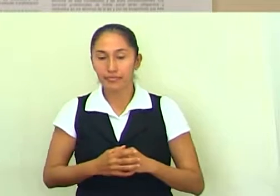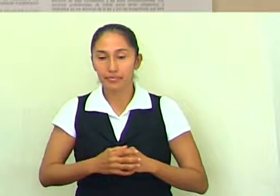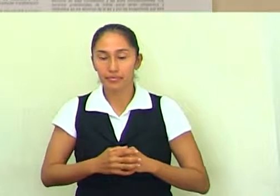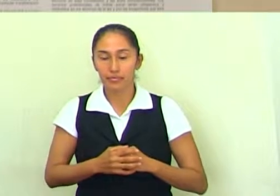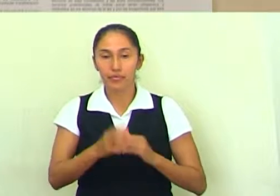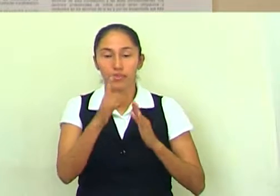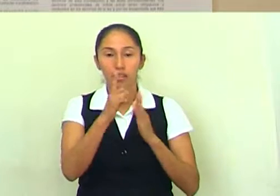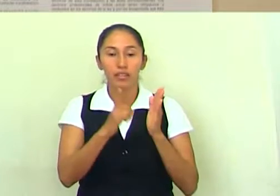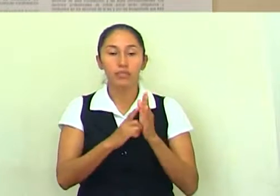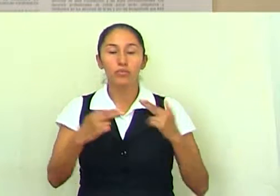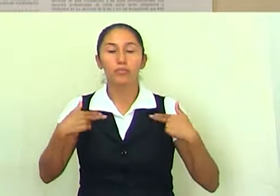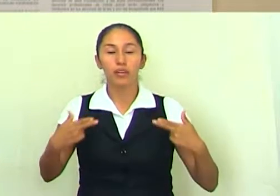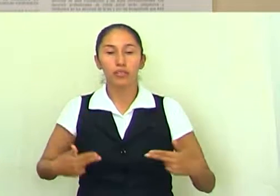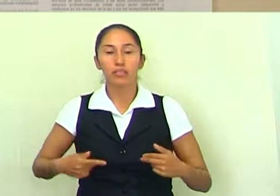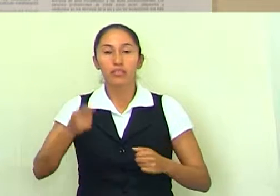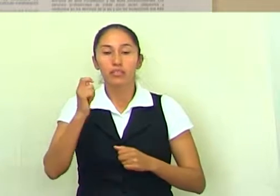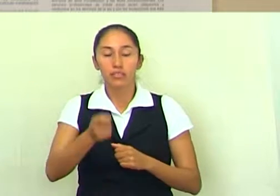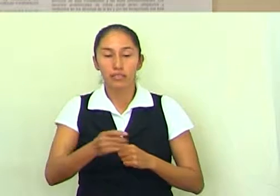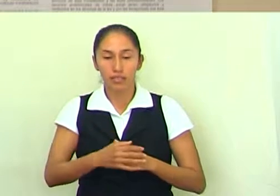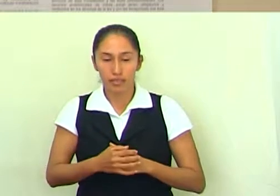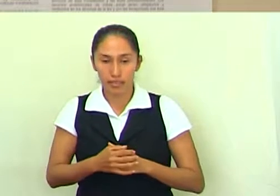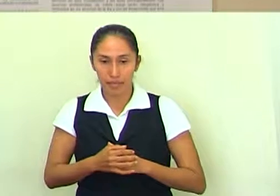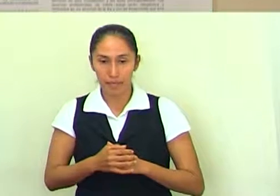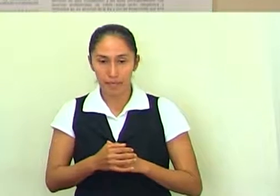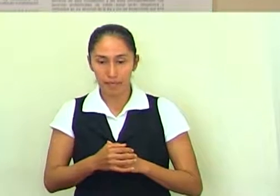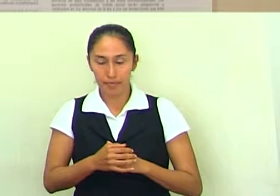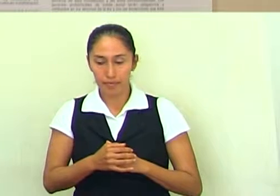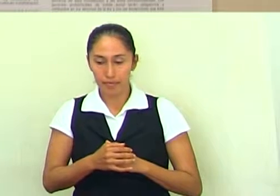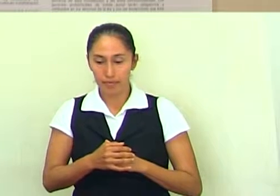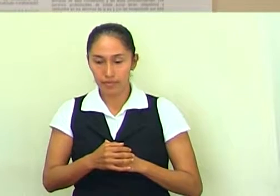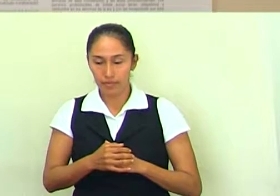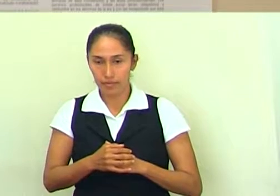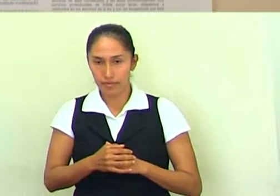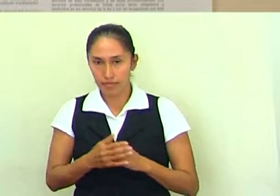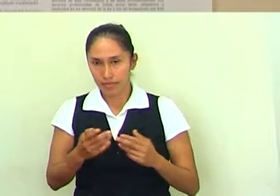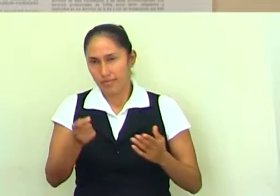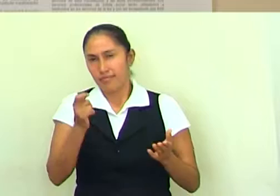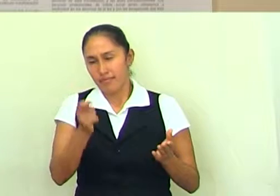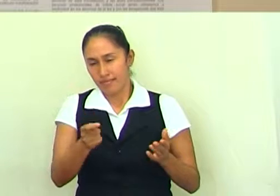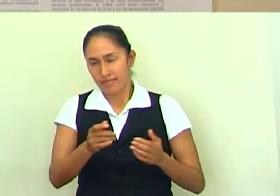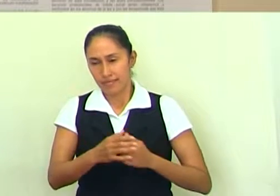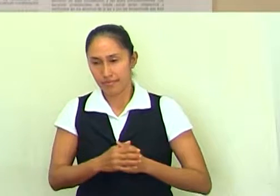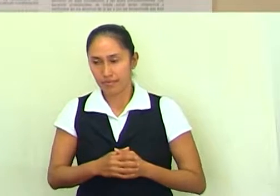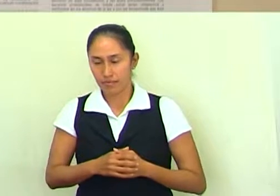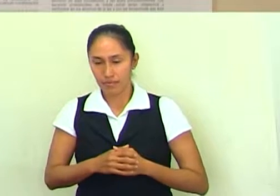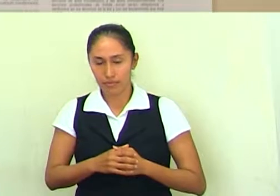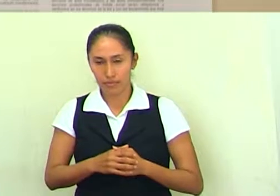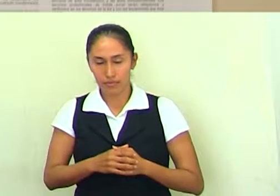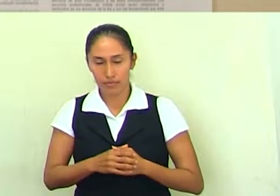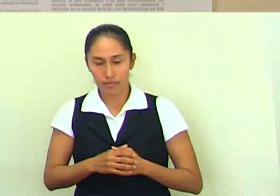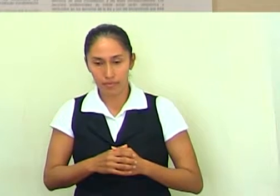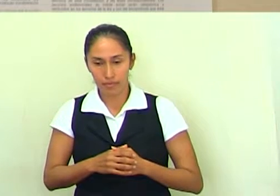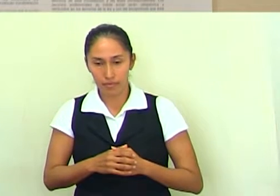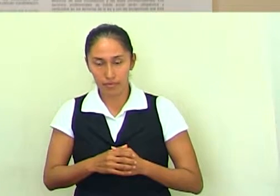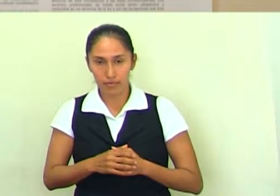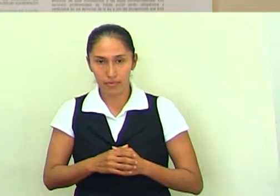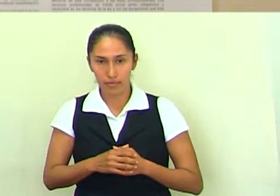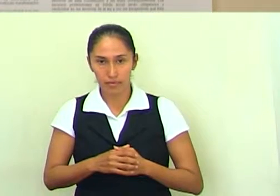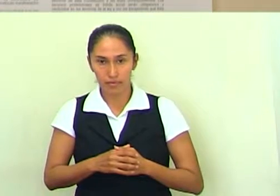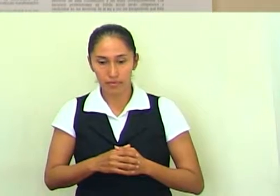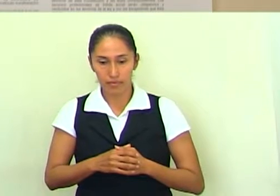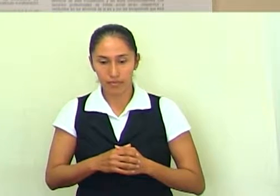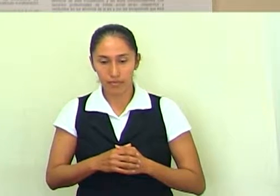un conjunto de prerrogativas. Y se preguntarán ustedes desde ahí de casa o desde el lugar